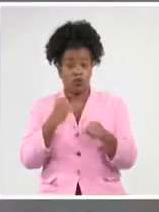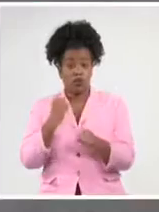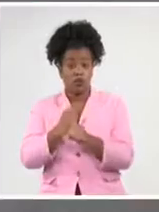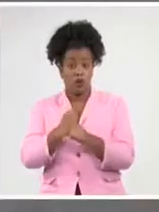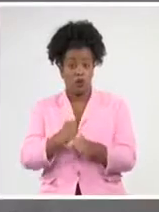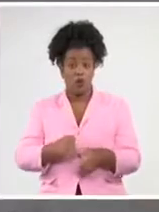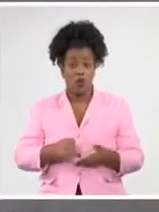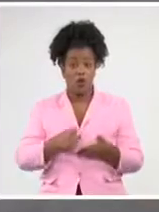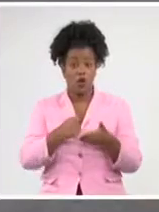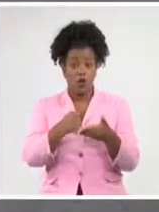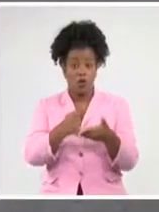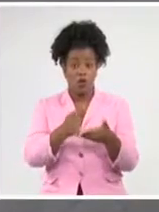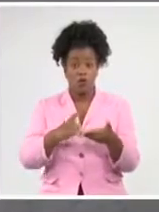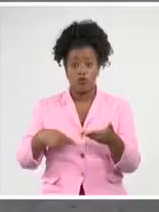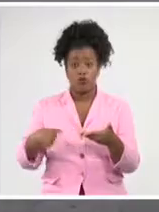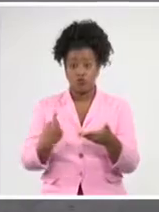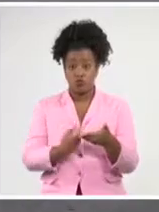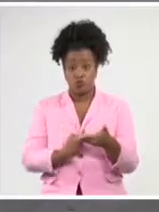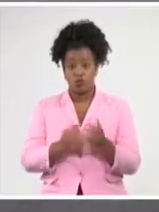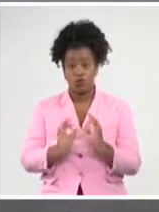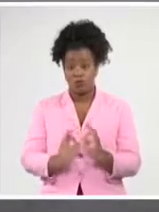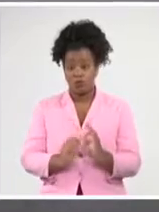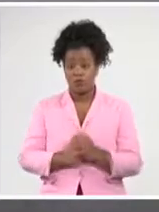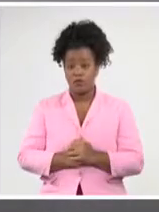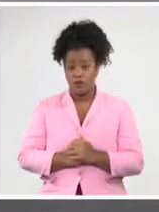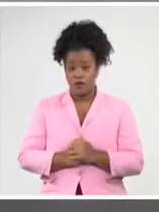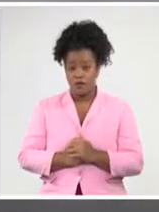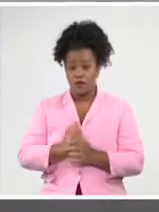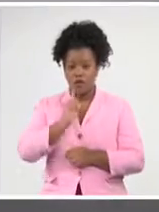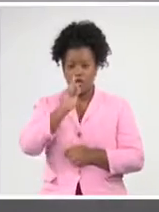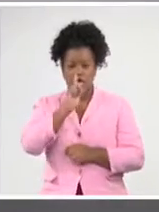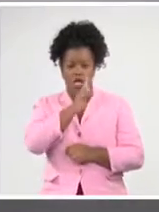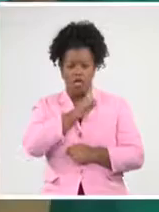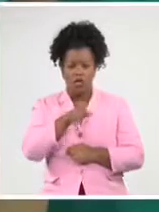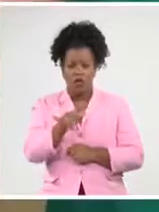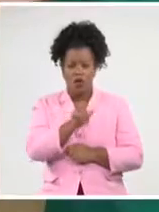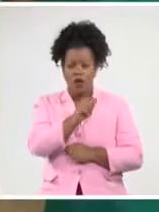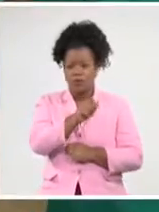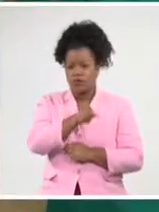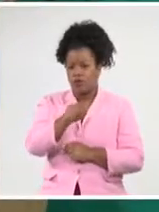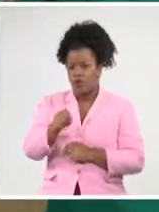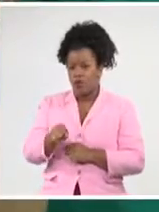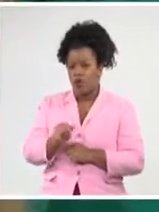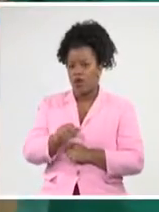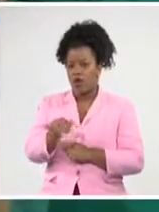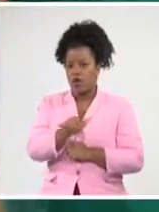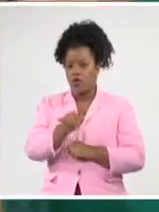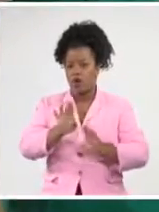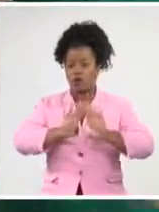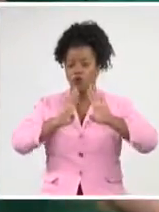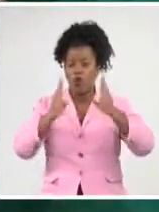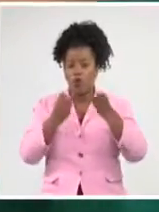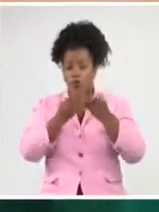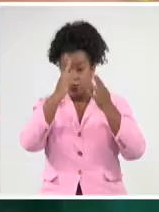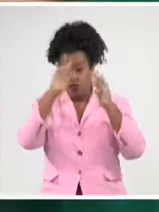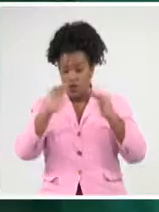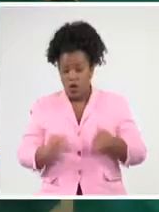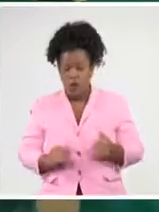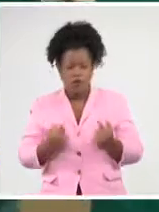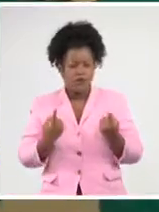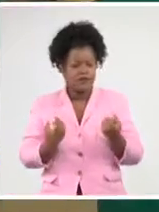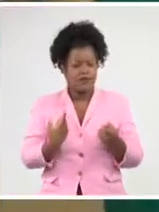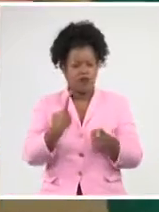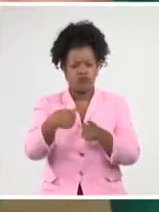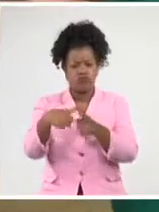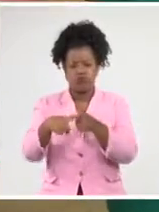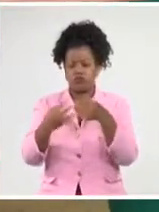pequeña donación, sino en el transporte de PCR, transporte de personal, transporte de todo lo que ha hecho falta en el sector de la salud, ha estado siempre presente